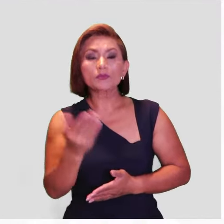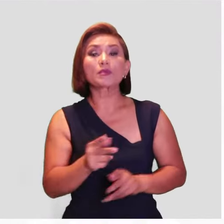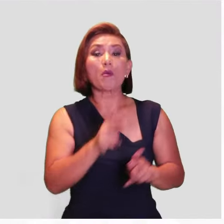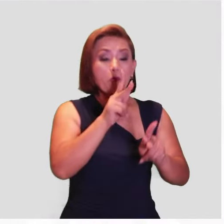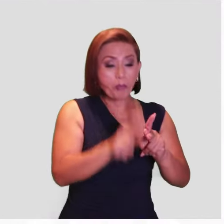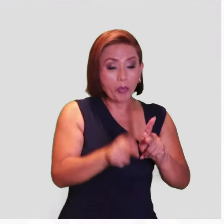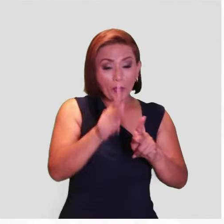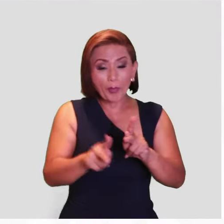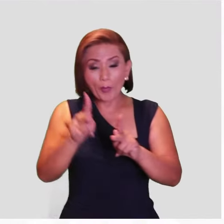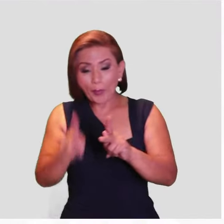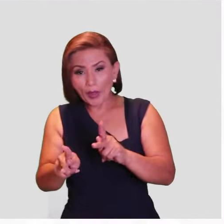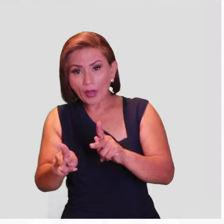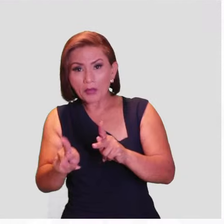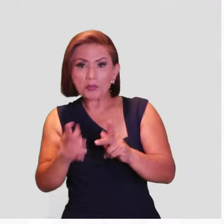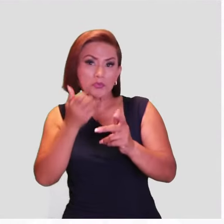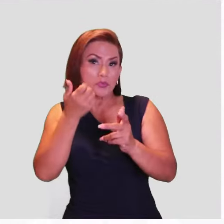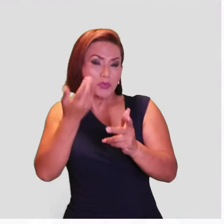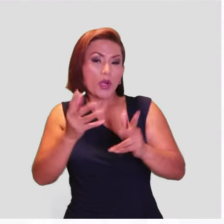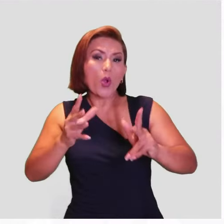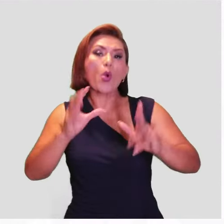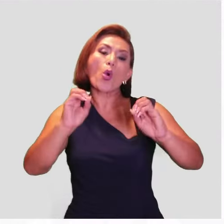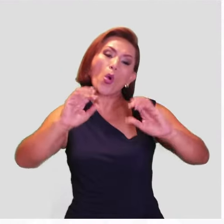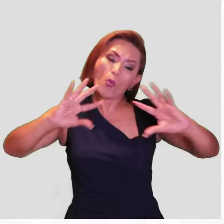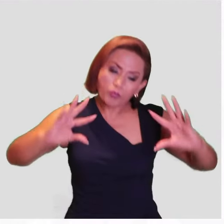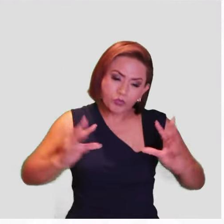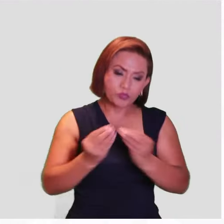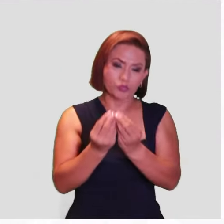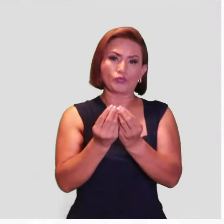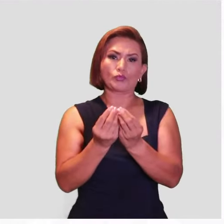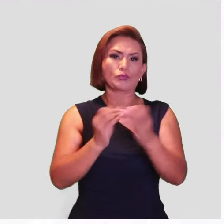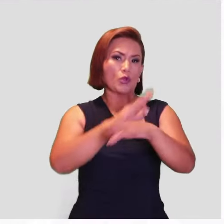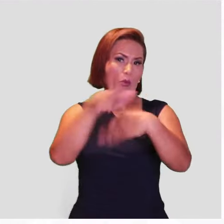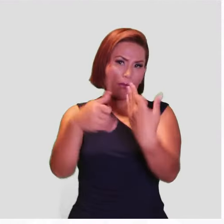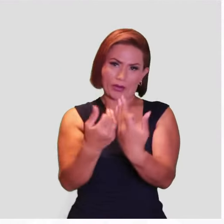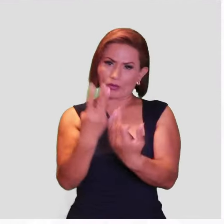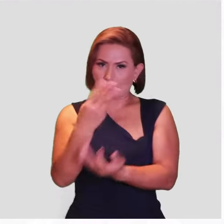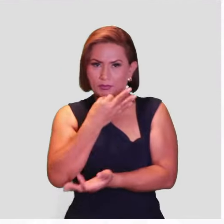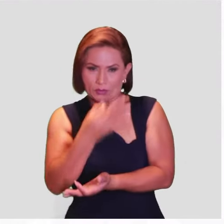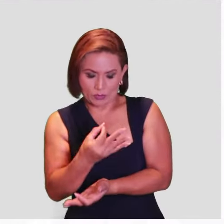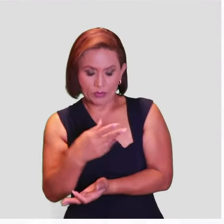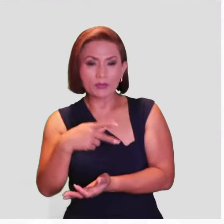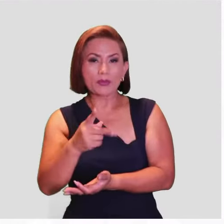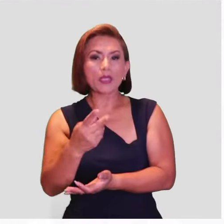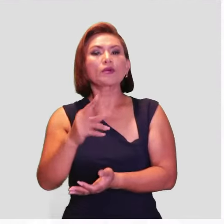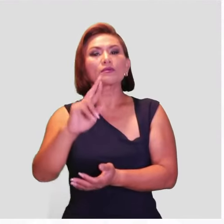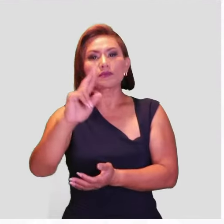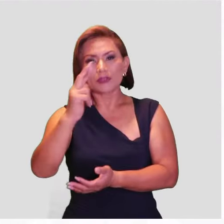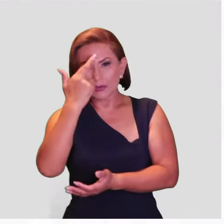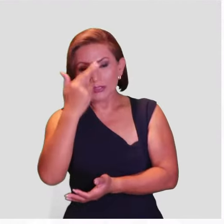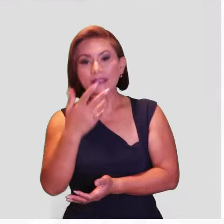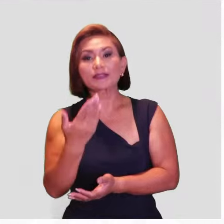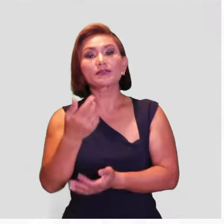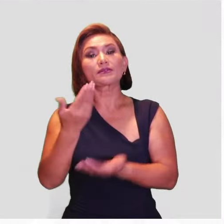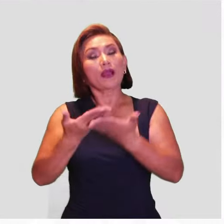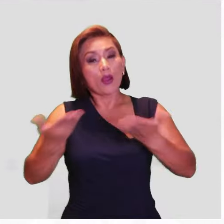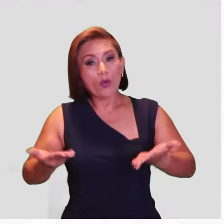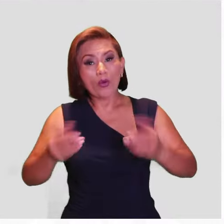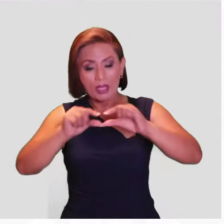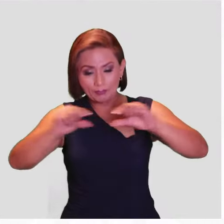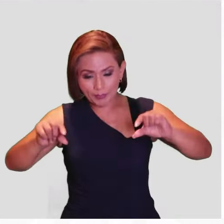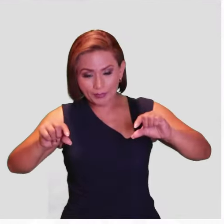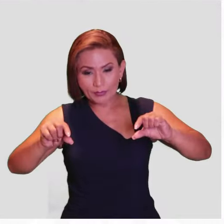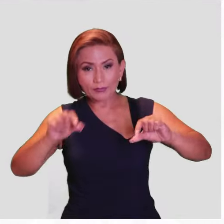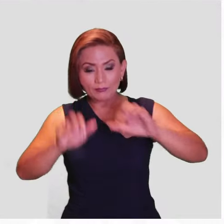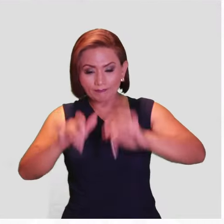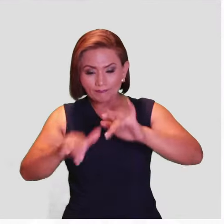varias intervenciones y el uso de la voz se determinará en función del registro que cada candidatura lleve en el